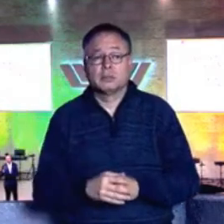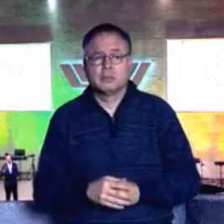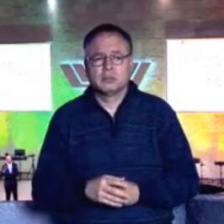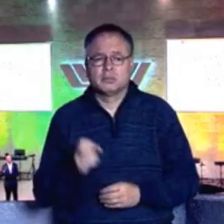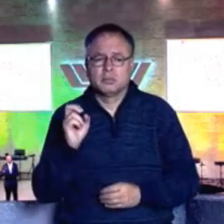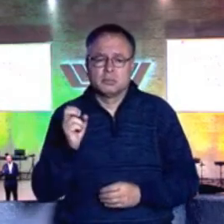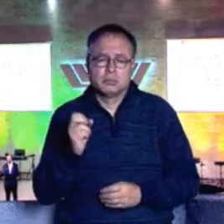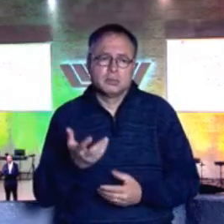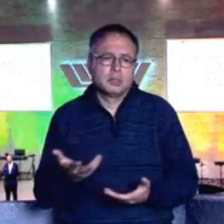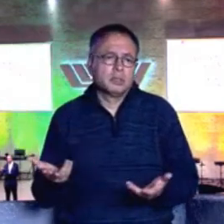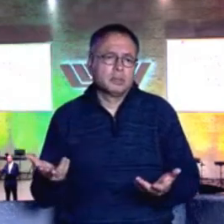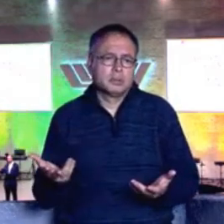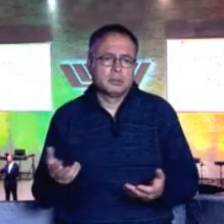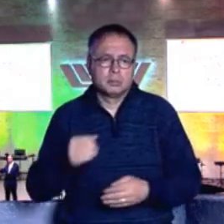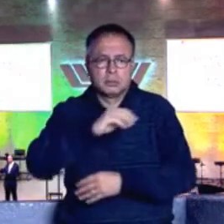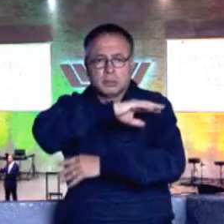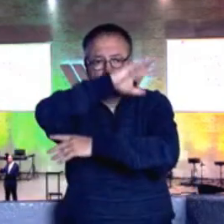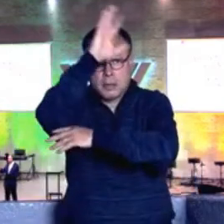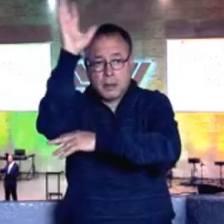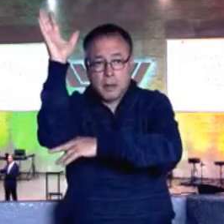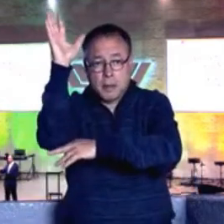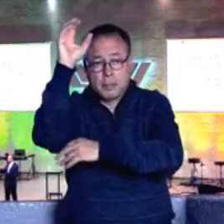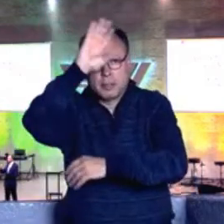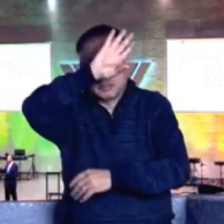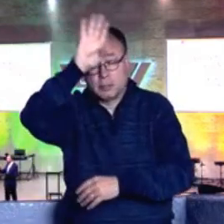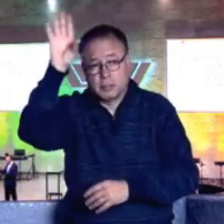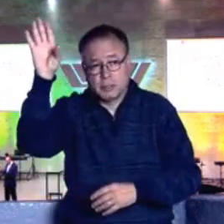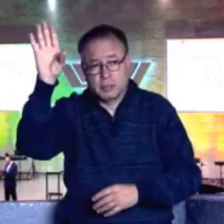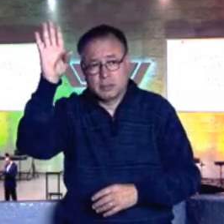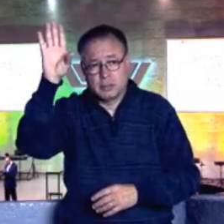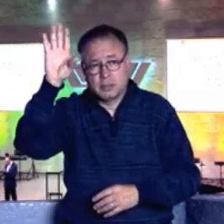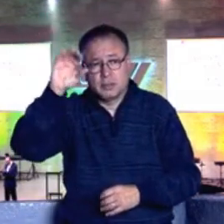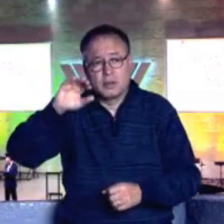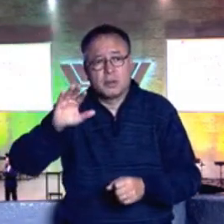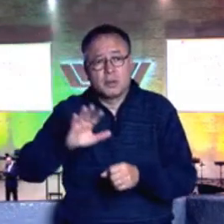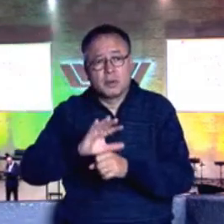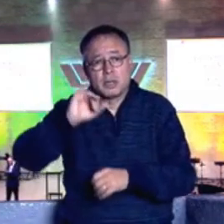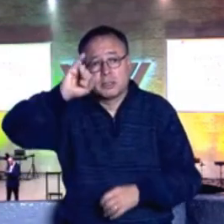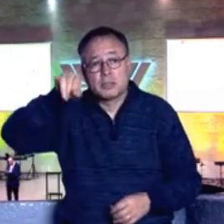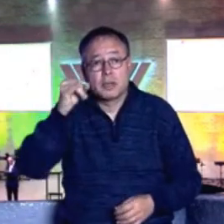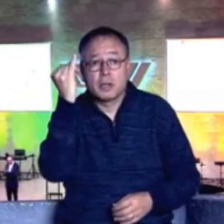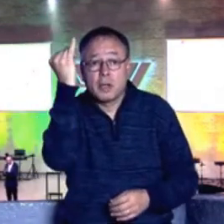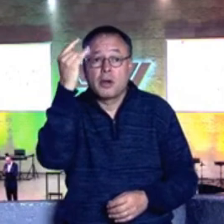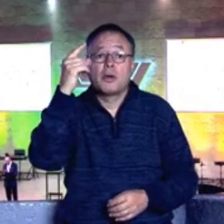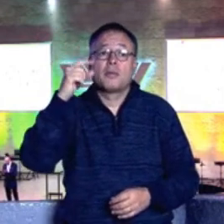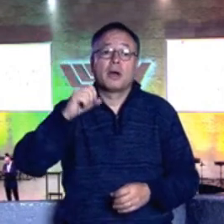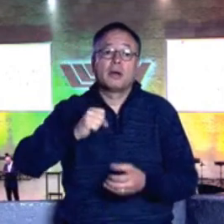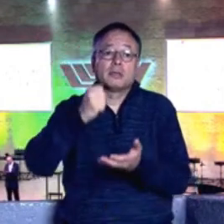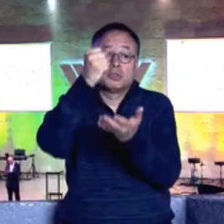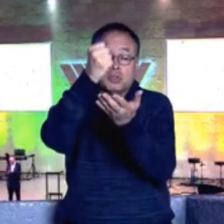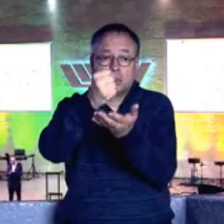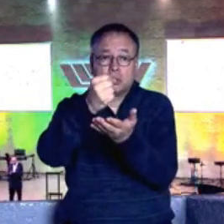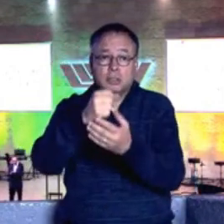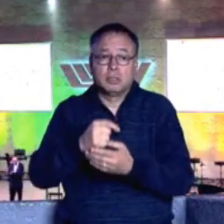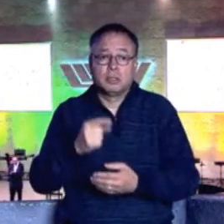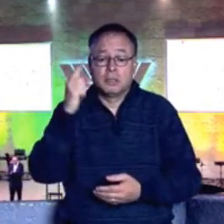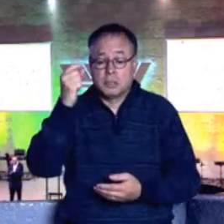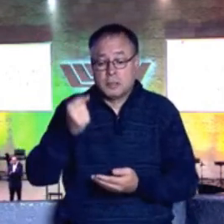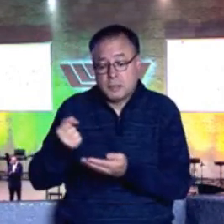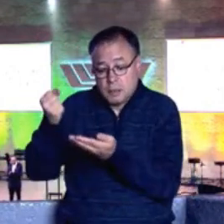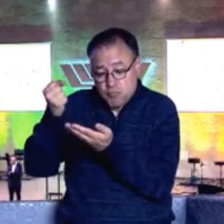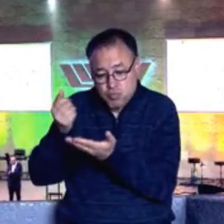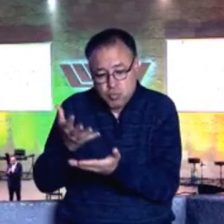qué quiere abrir las ventanas de los cielos porque él es Jehová yé y derramo sobre ustedes abundantes